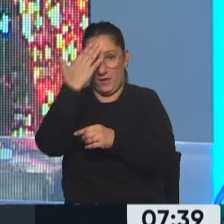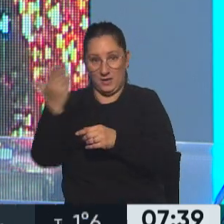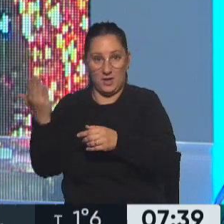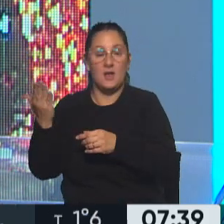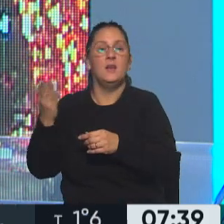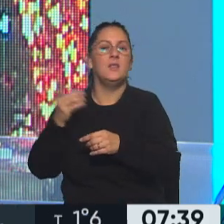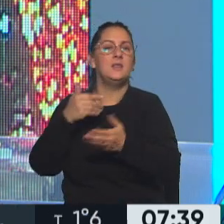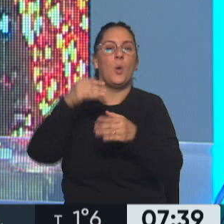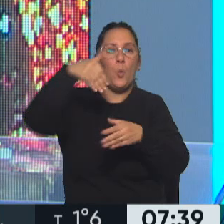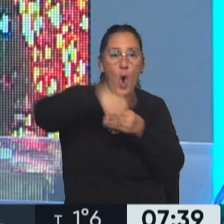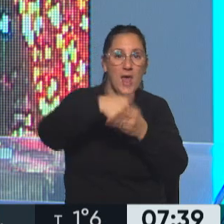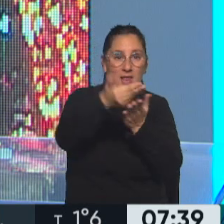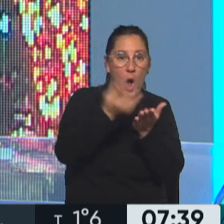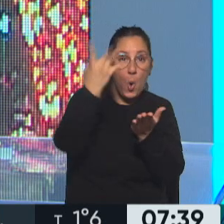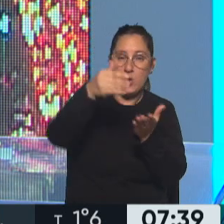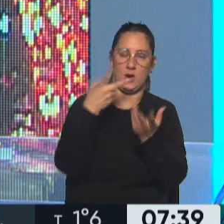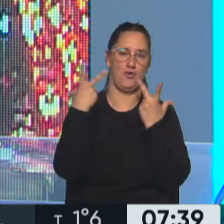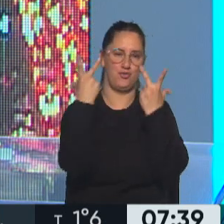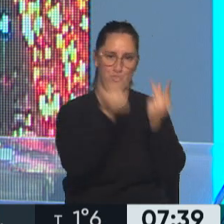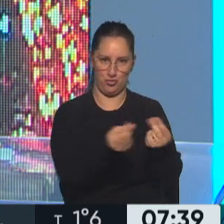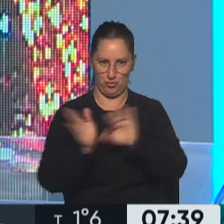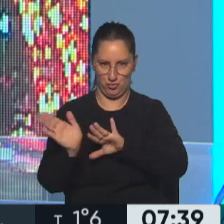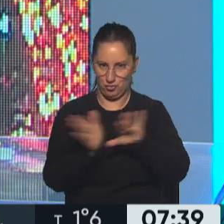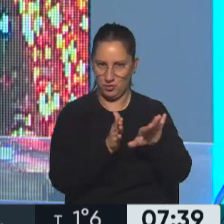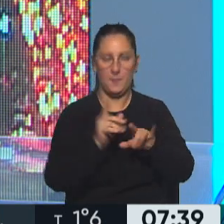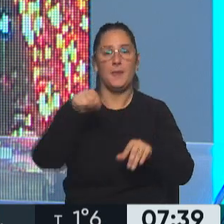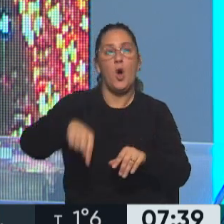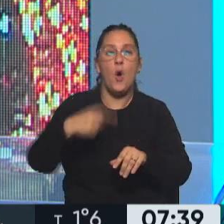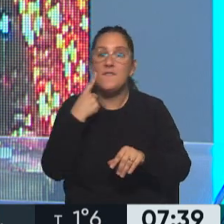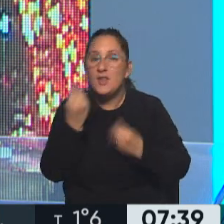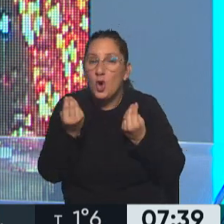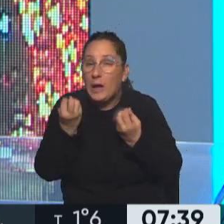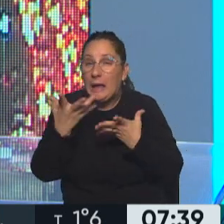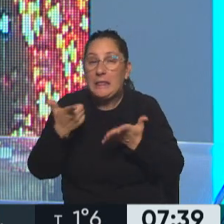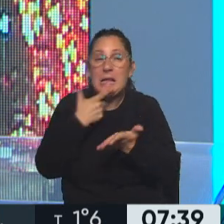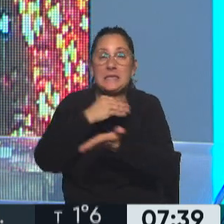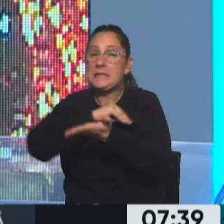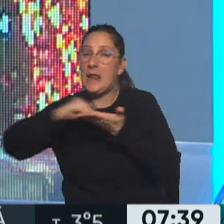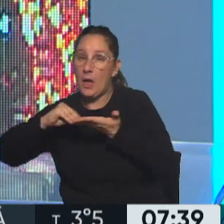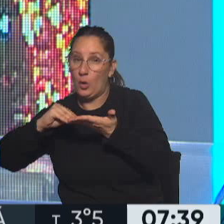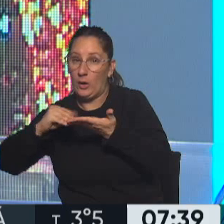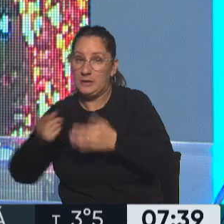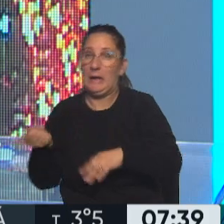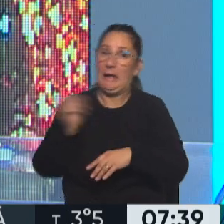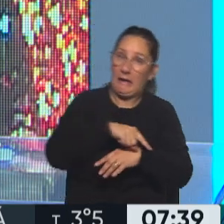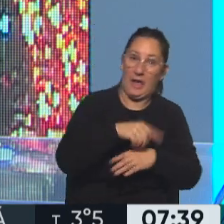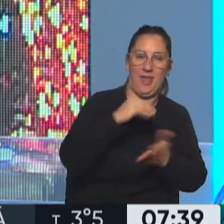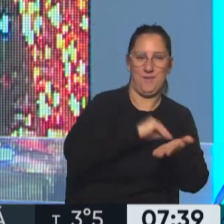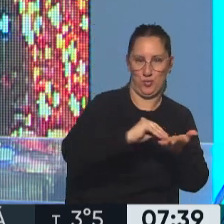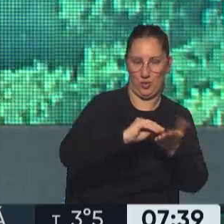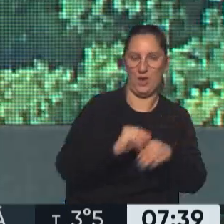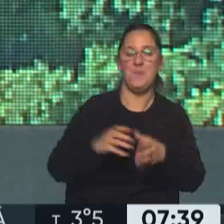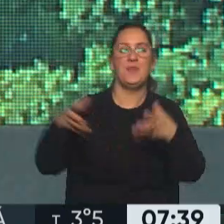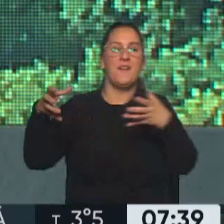boleta única. Hoy los diputados están más mirando qué es lo que puede pasar en el Senado que respecto a qué es lo que va a pasar hoy en la Cámara de Diputados. El Frente de